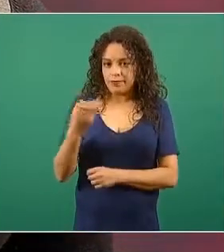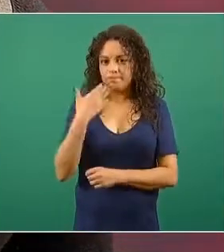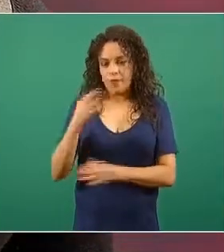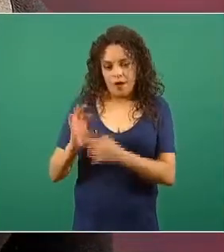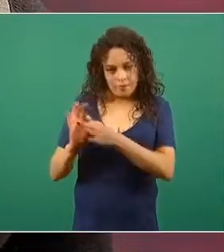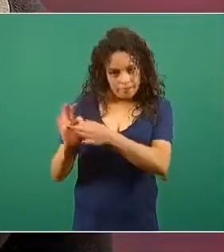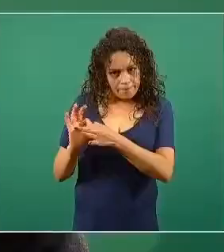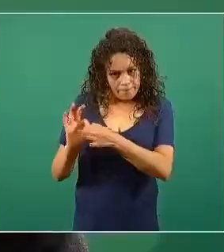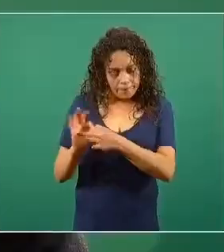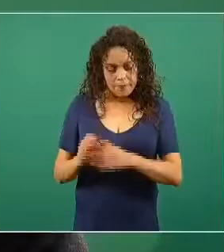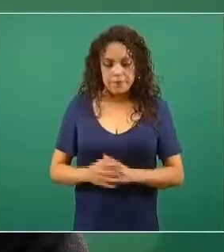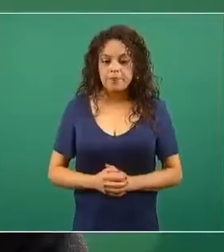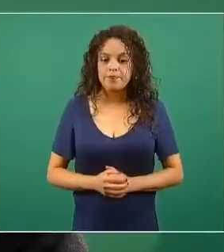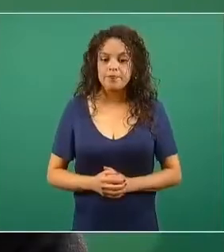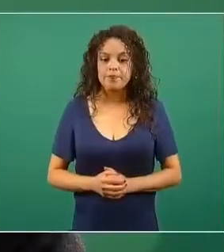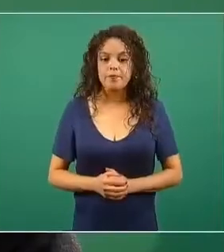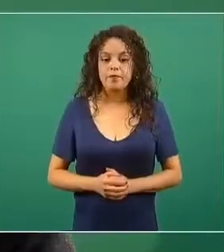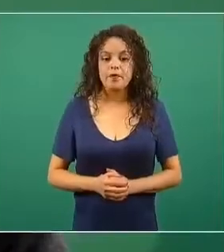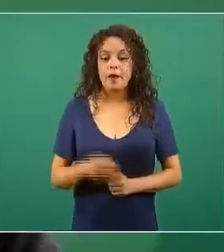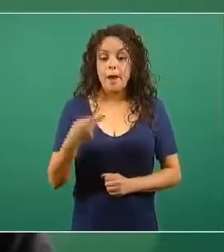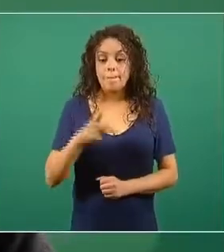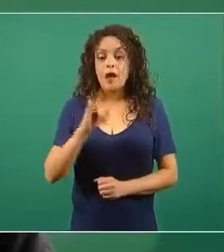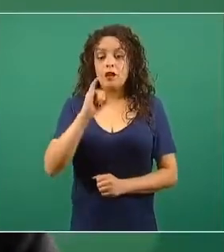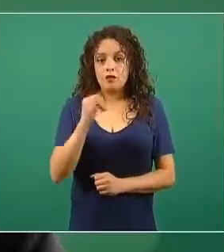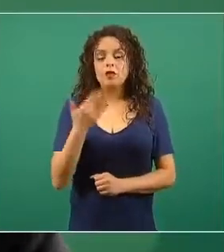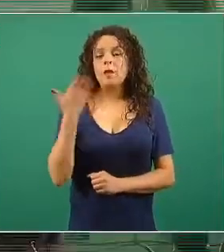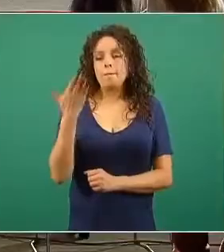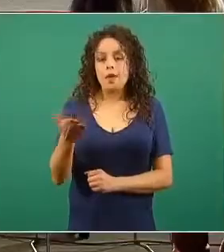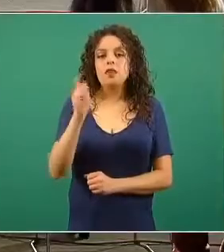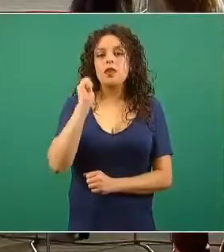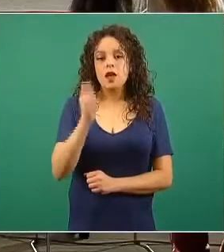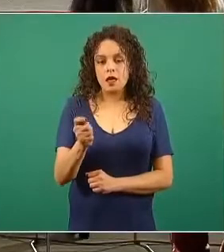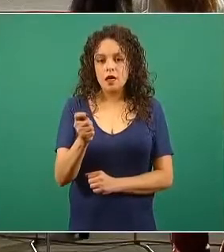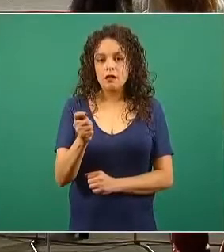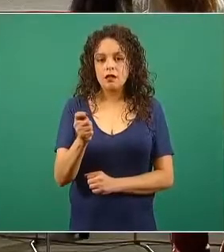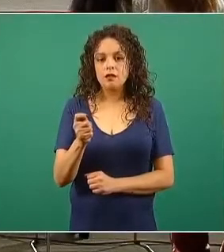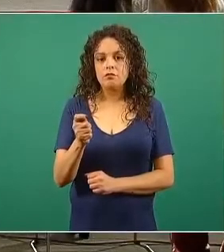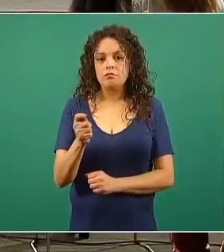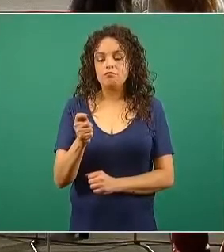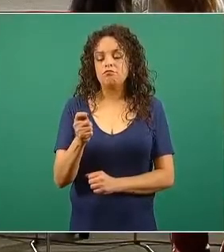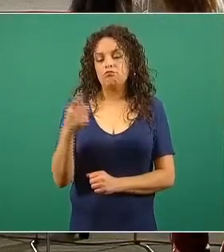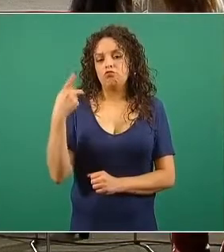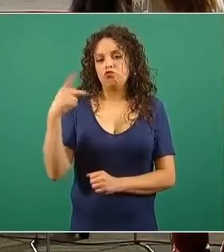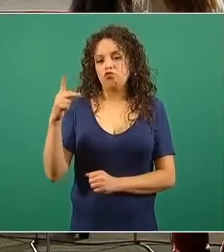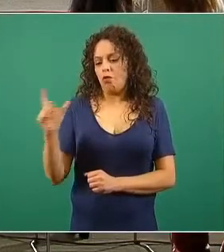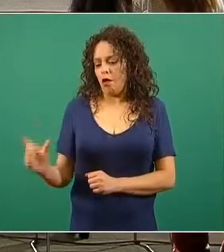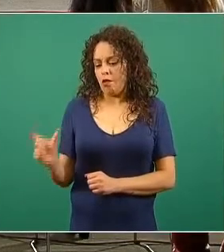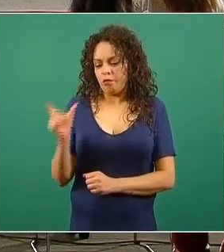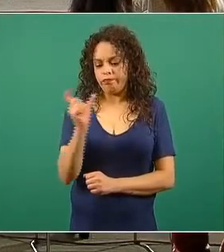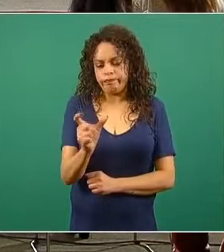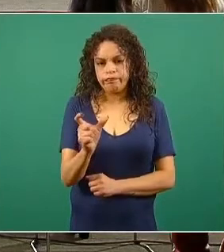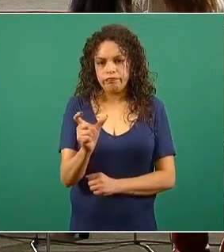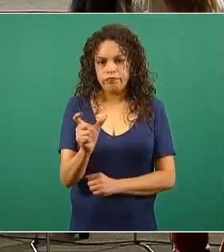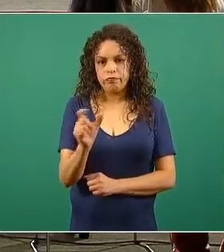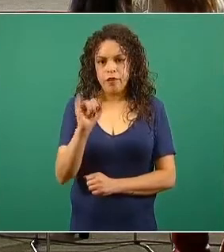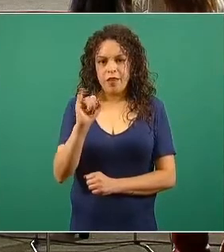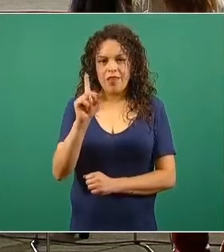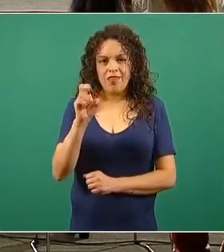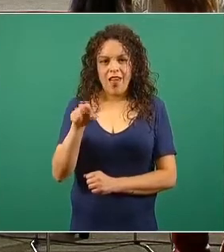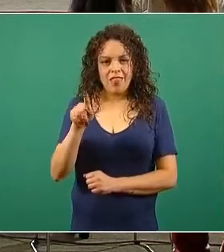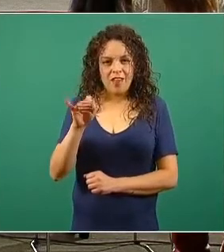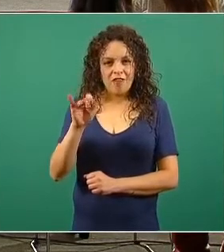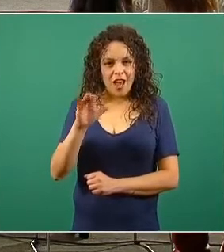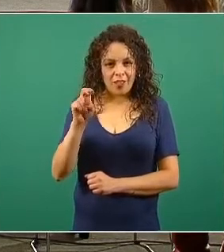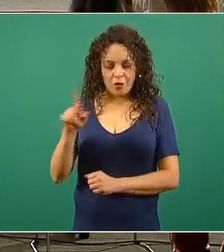está solicitando lógicamente que la persona se identifique a través de una identificación oficial. Recordemos que esto